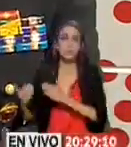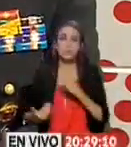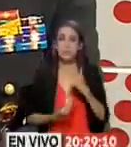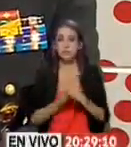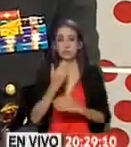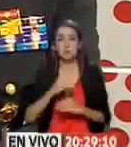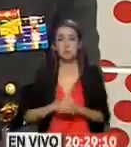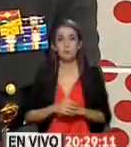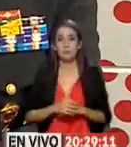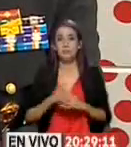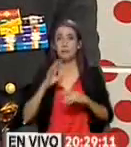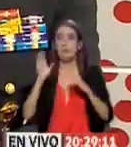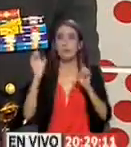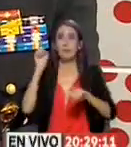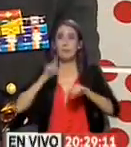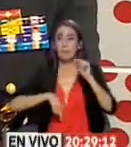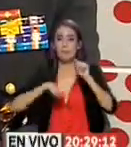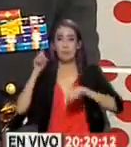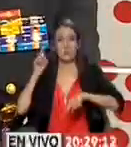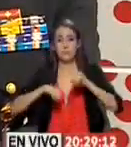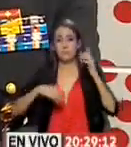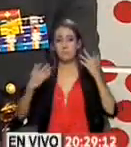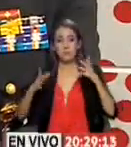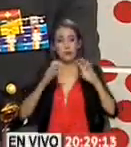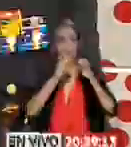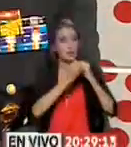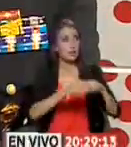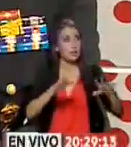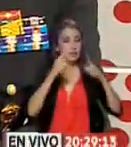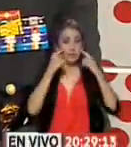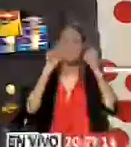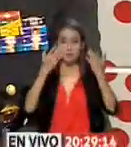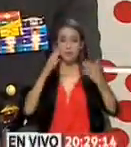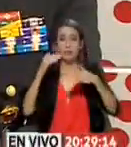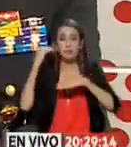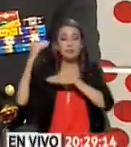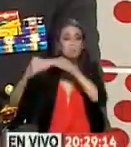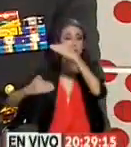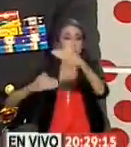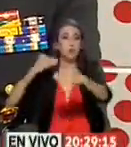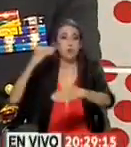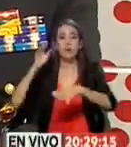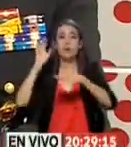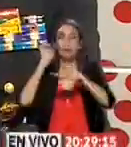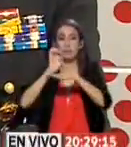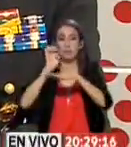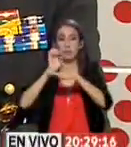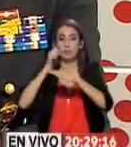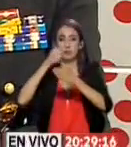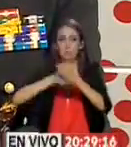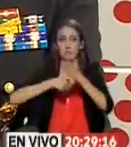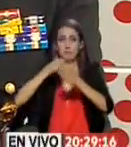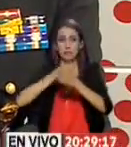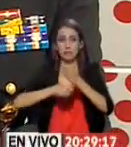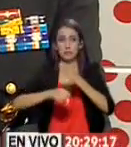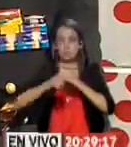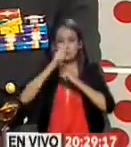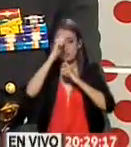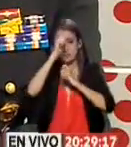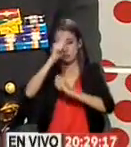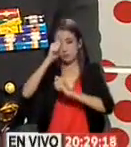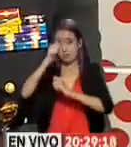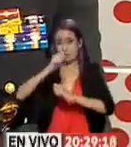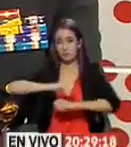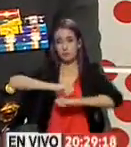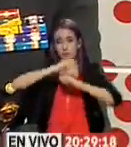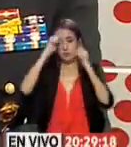generaciones, que no pueden perder cómo se construyó nuestra patria en base del esfuerzo, del honor, del heroísmo y